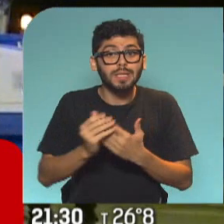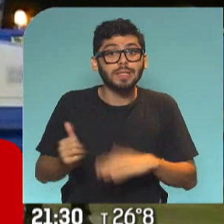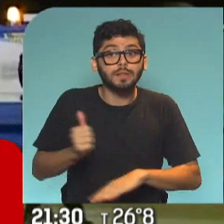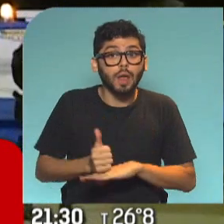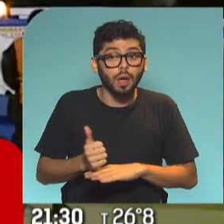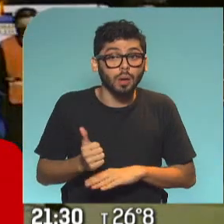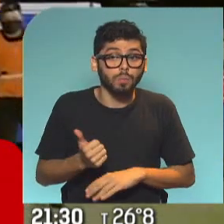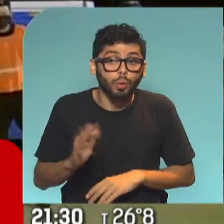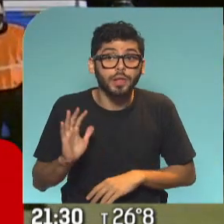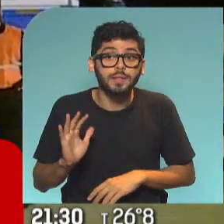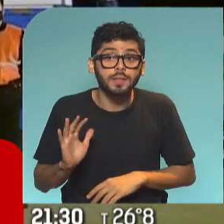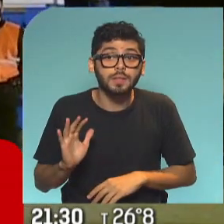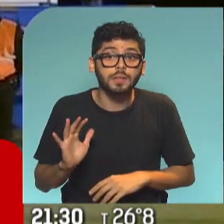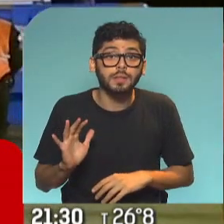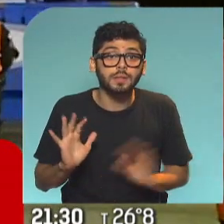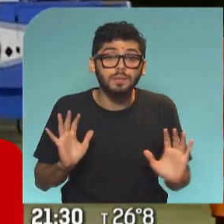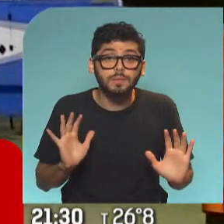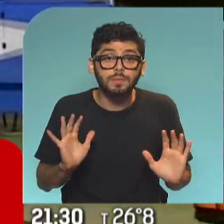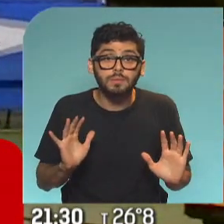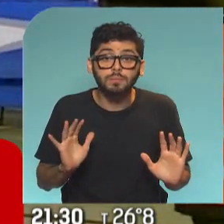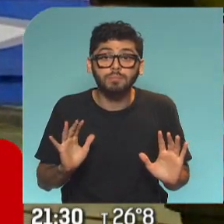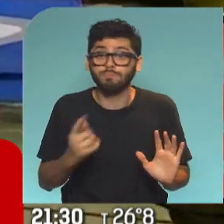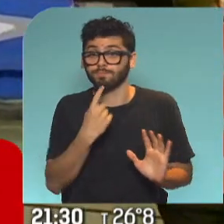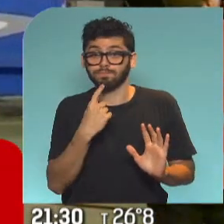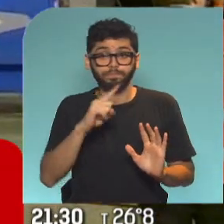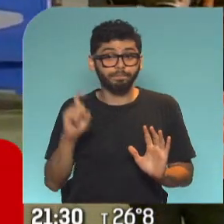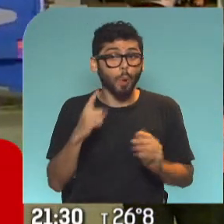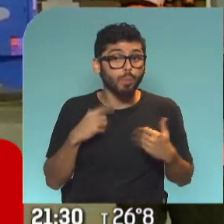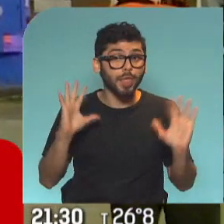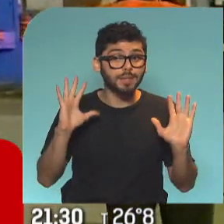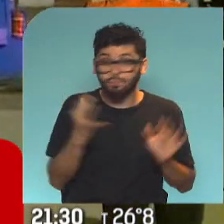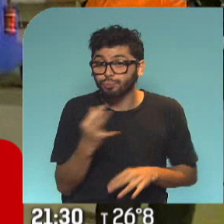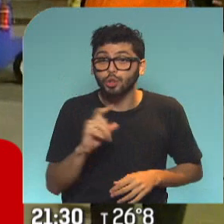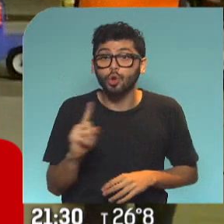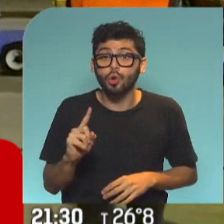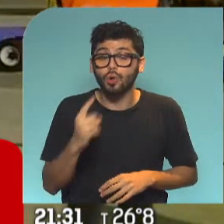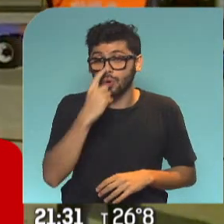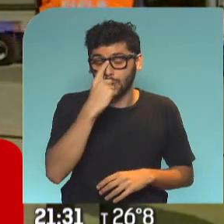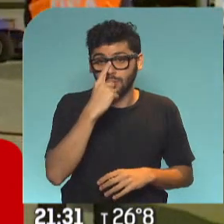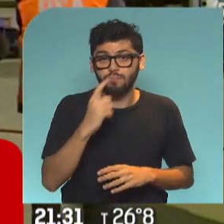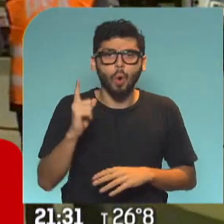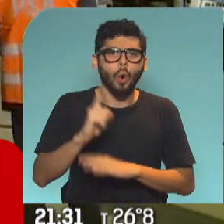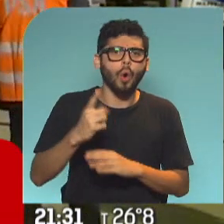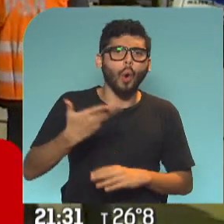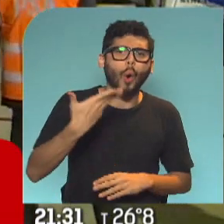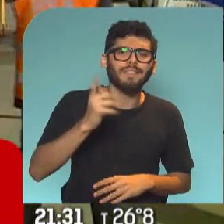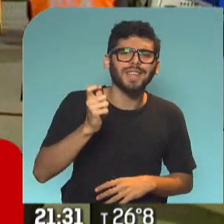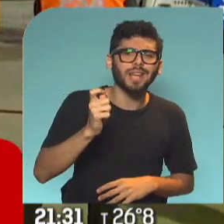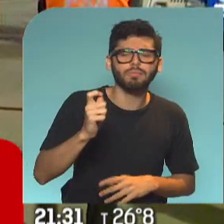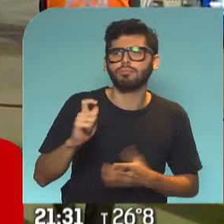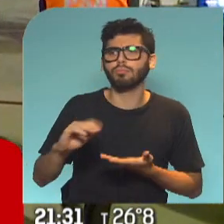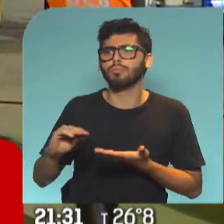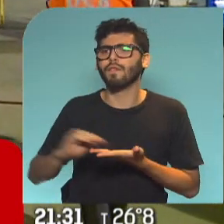Bisotti? ¿Podremos tal vez una intriga por el momento, ¿no, Ariel? Bueno, ¿Quién puede hablar? ¿Quién puede? ¿Algún